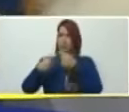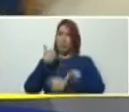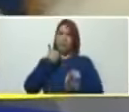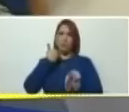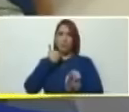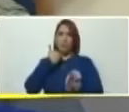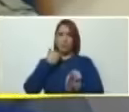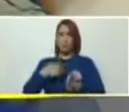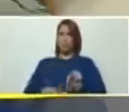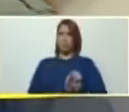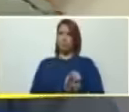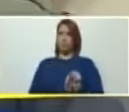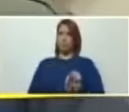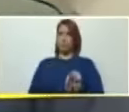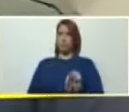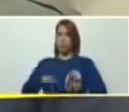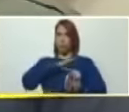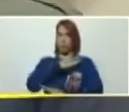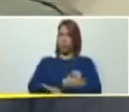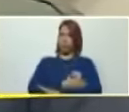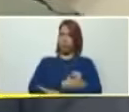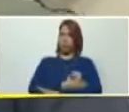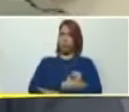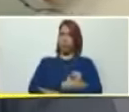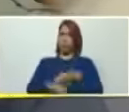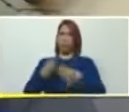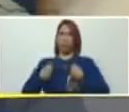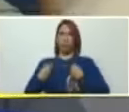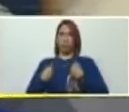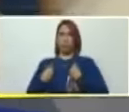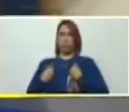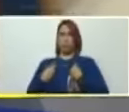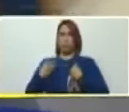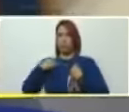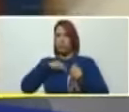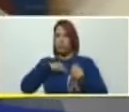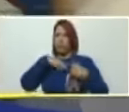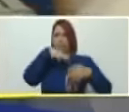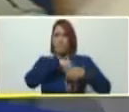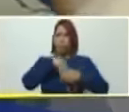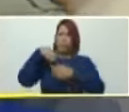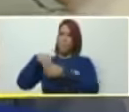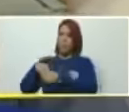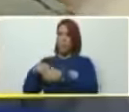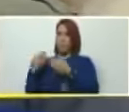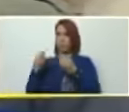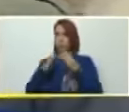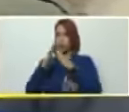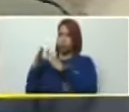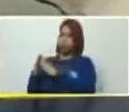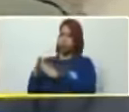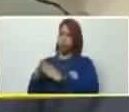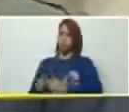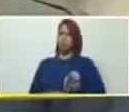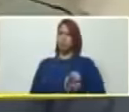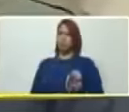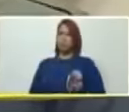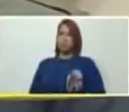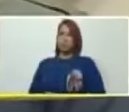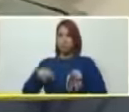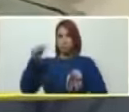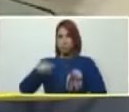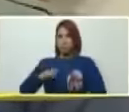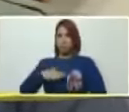que fue un duro momento donde tuvimos que muchos encerrarse en la casa debido a las condiciones que tenían, hoy